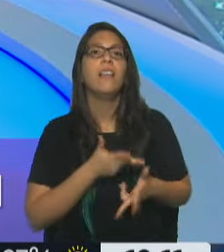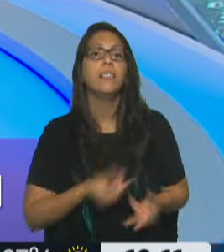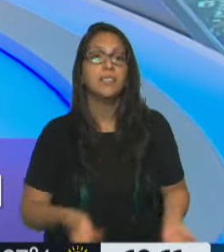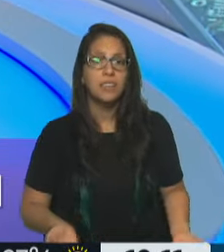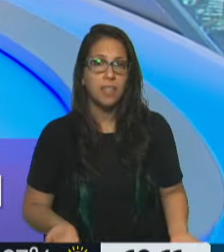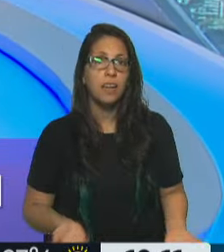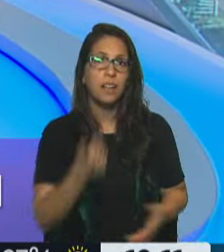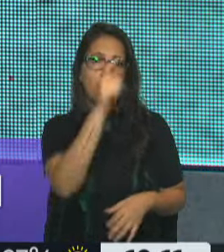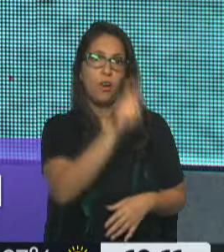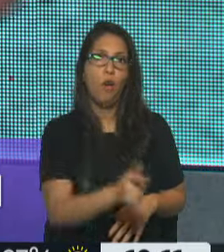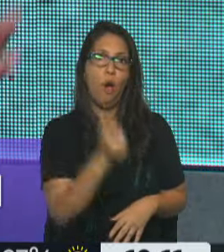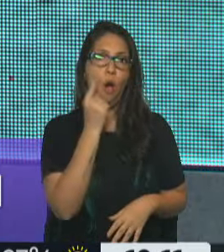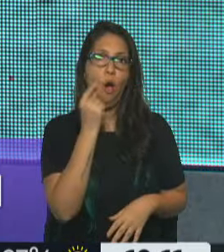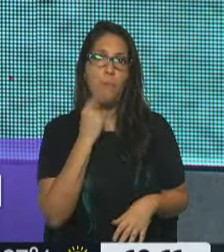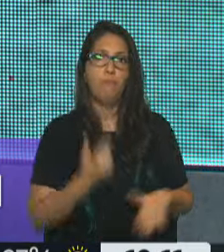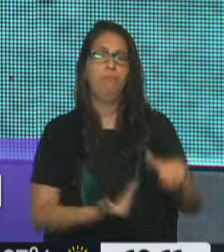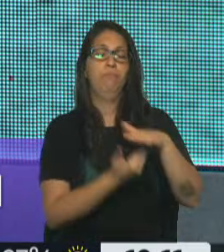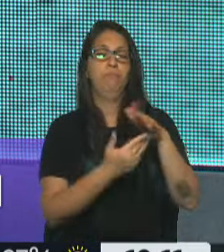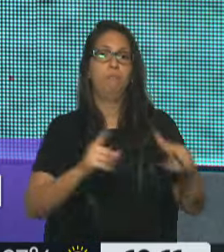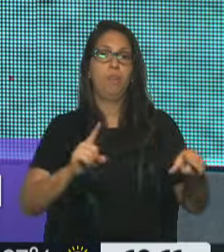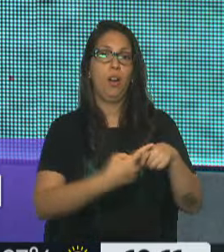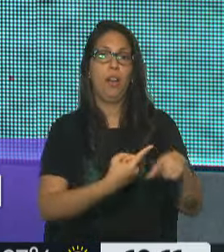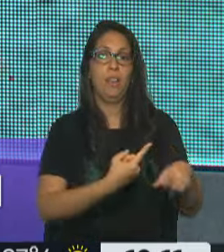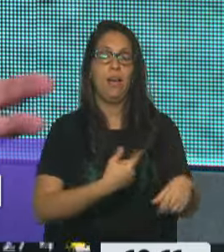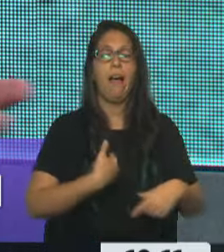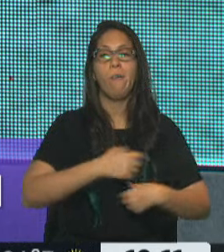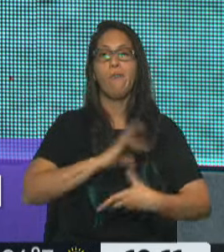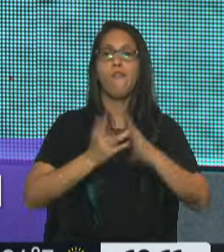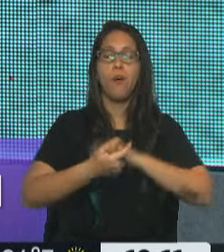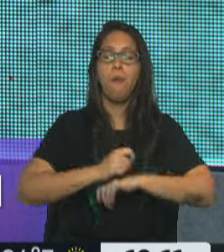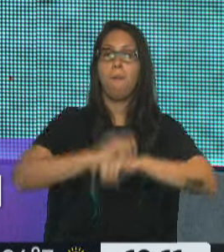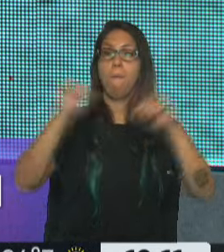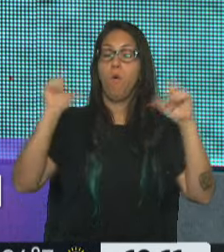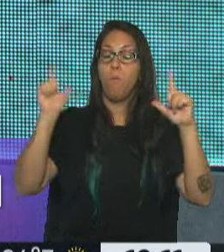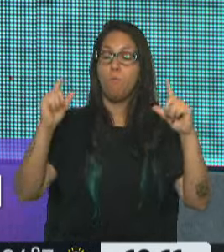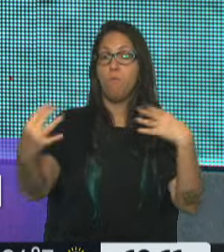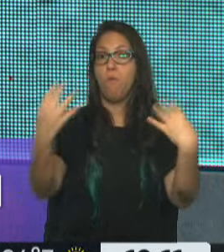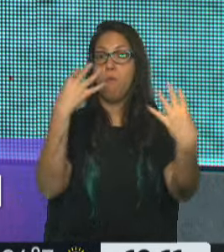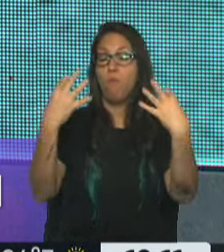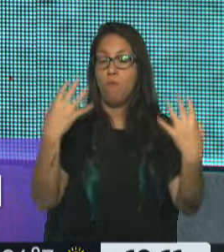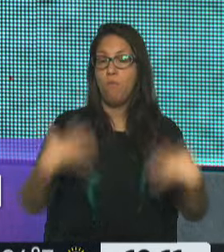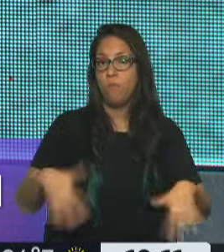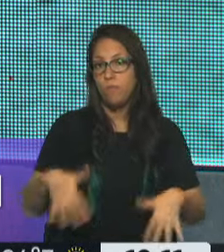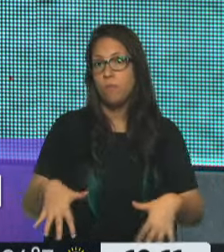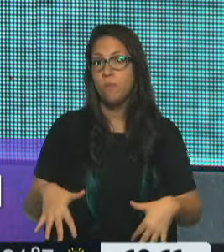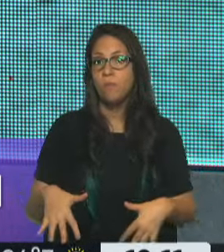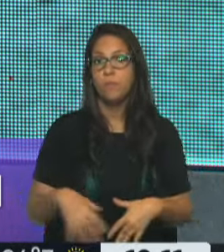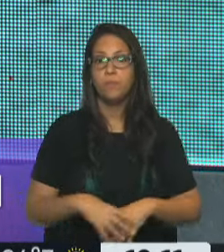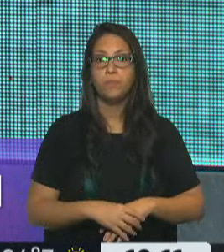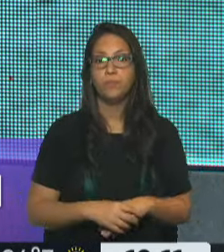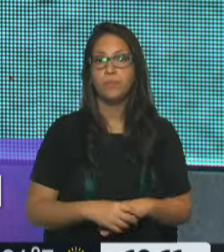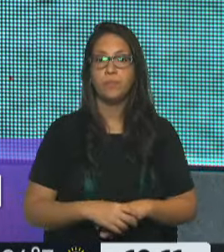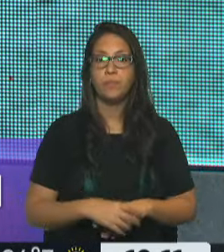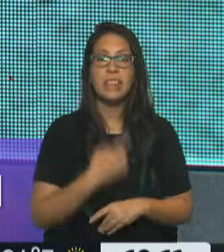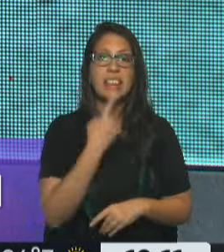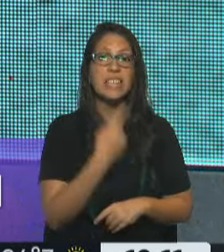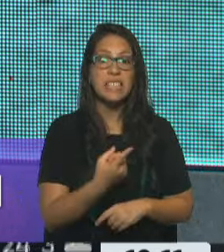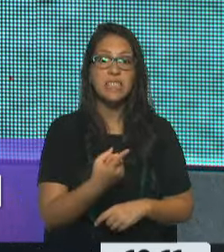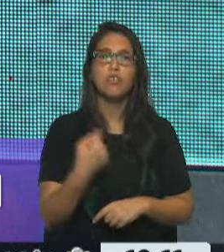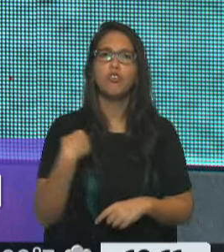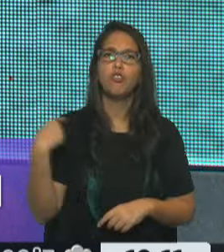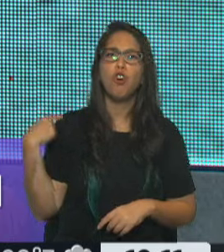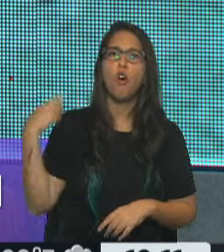política que aparece en la escena mundial llamando la atención no pasa desapercibido t cu eh Y dice que vengo